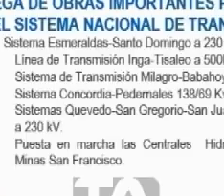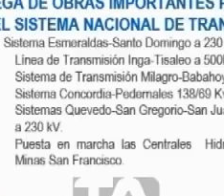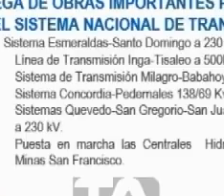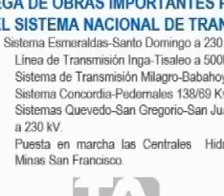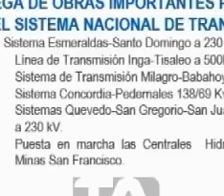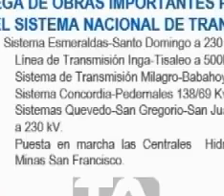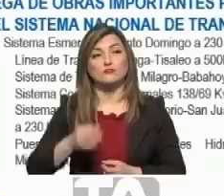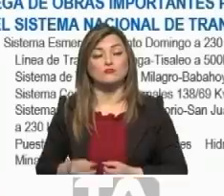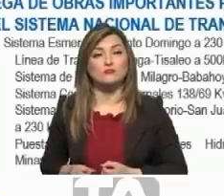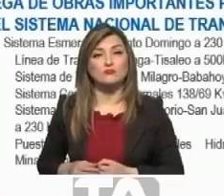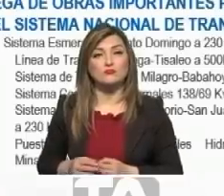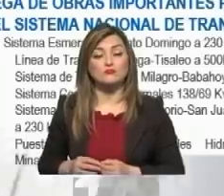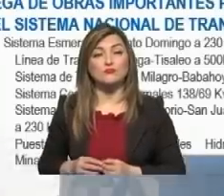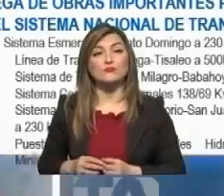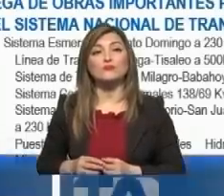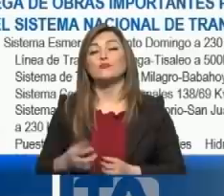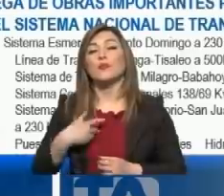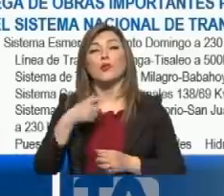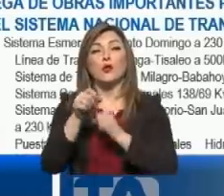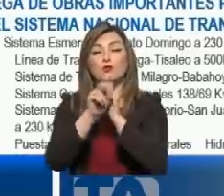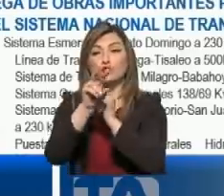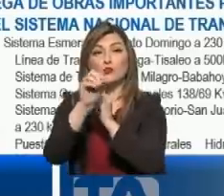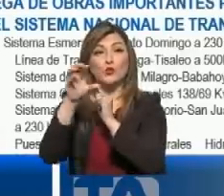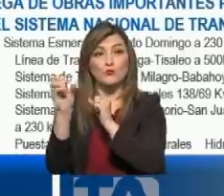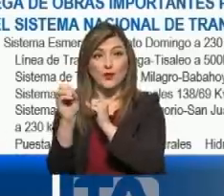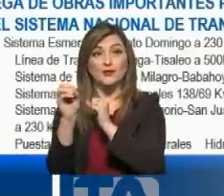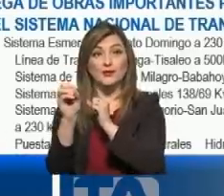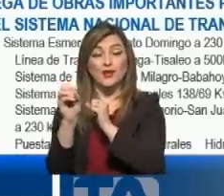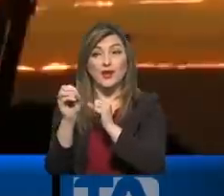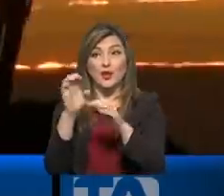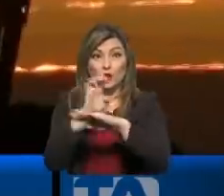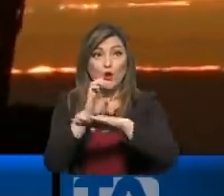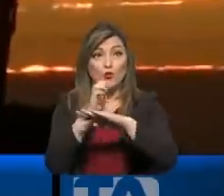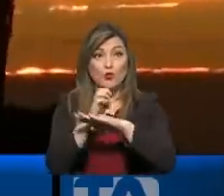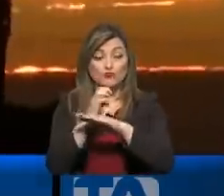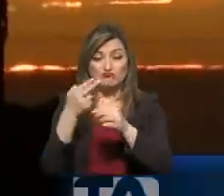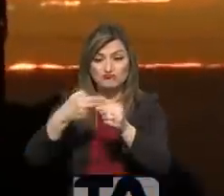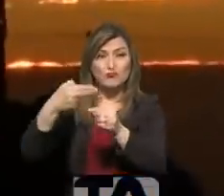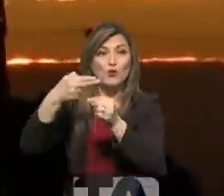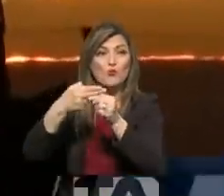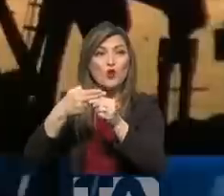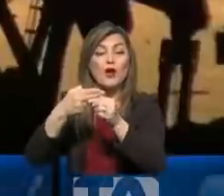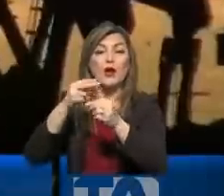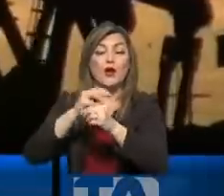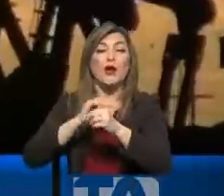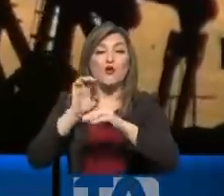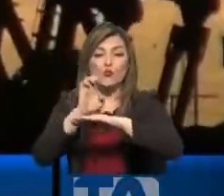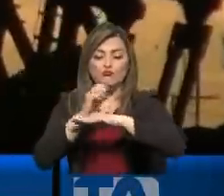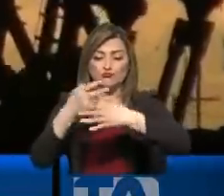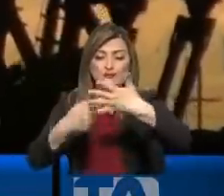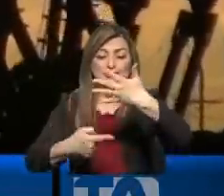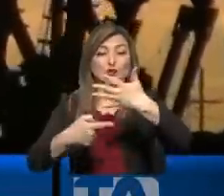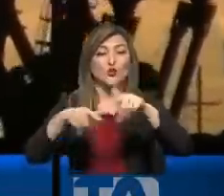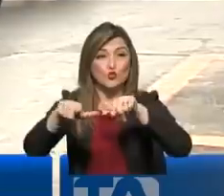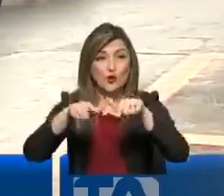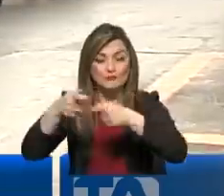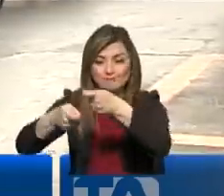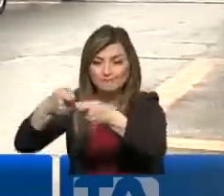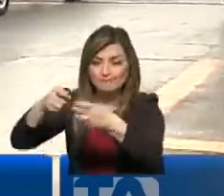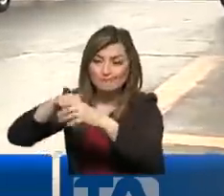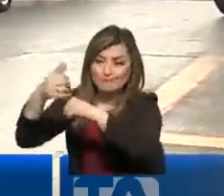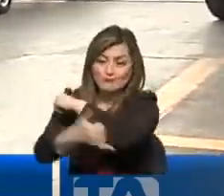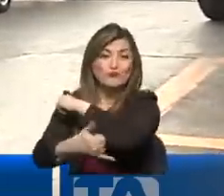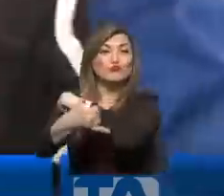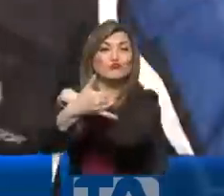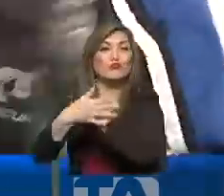ocuparon en el Ecuador el 6º lugar como productos de exportación. En cuanto al sector de hidrocarburos, uno de los principales hitos se